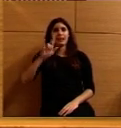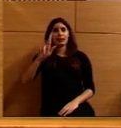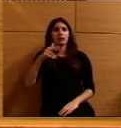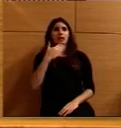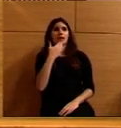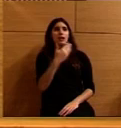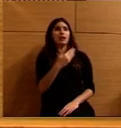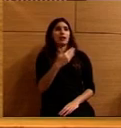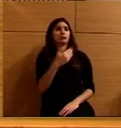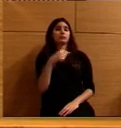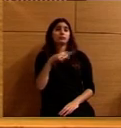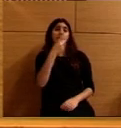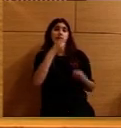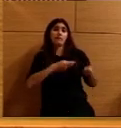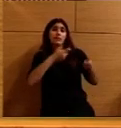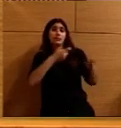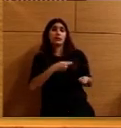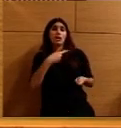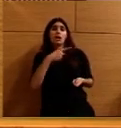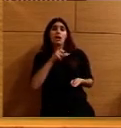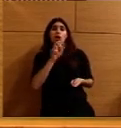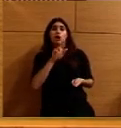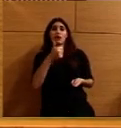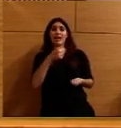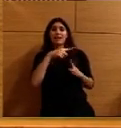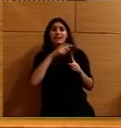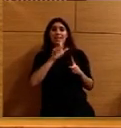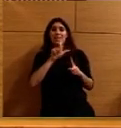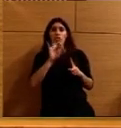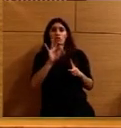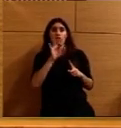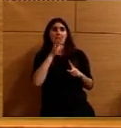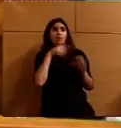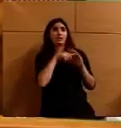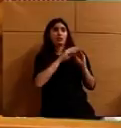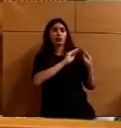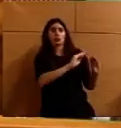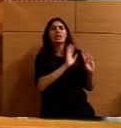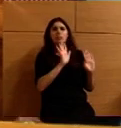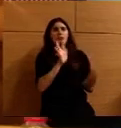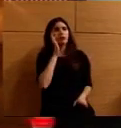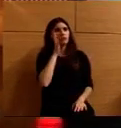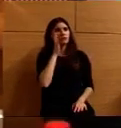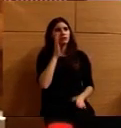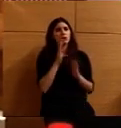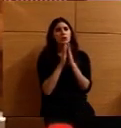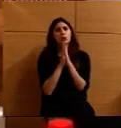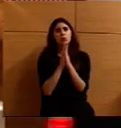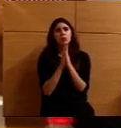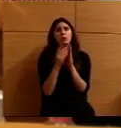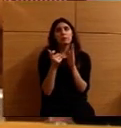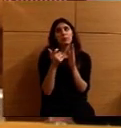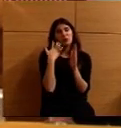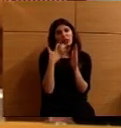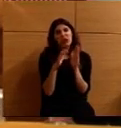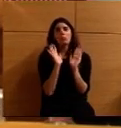Gracias. Sumarme a la felicitación a la diputada Gloria Tello por las gestiones con la... Y luego me gustaría un ruego un poco